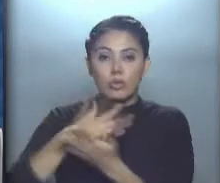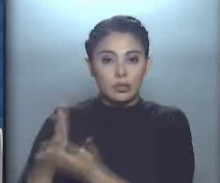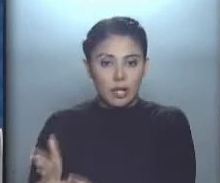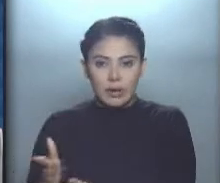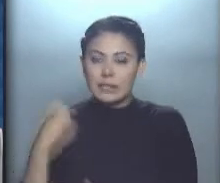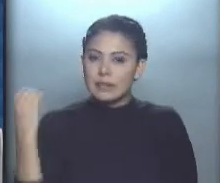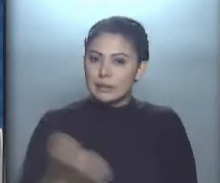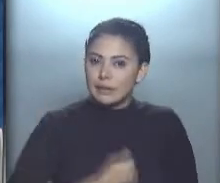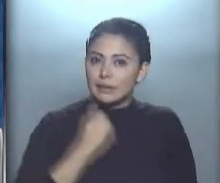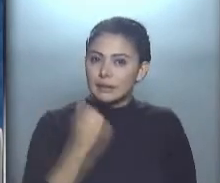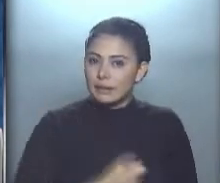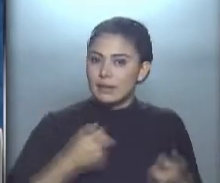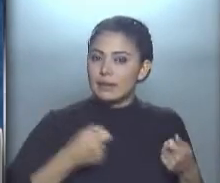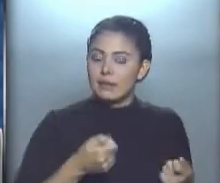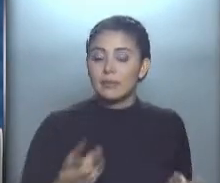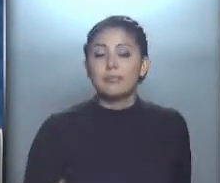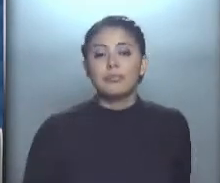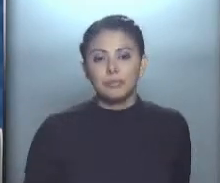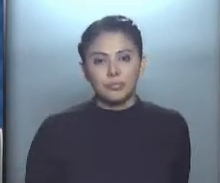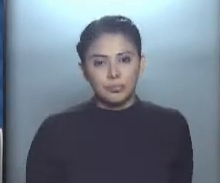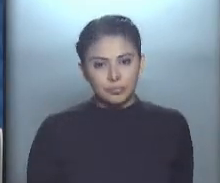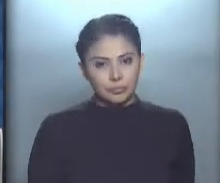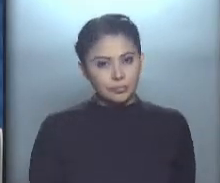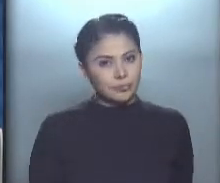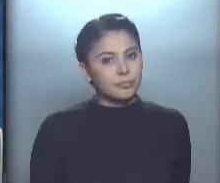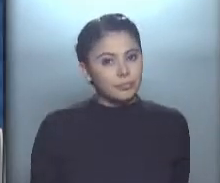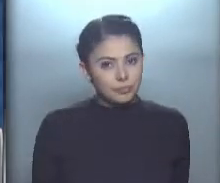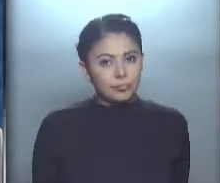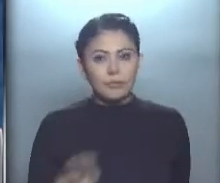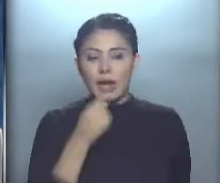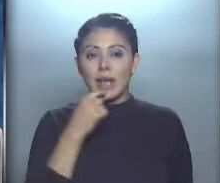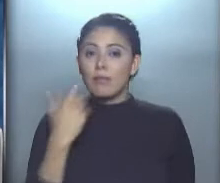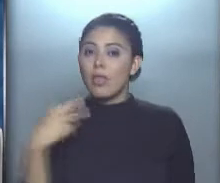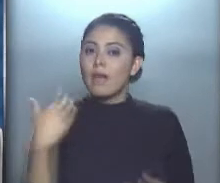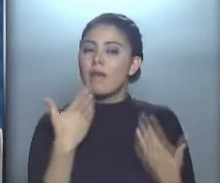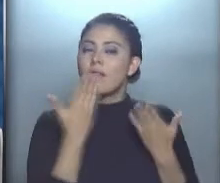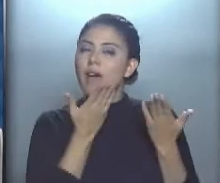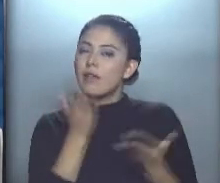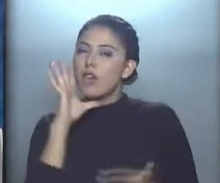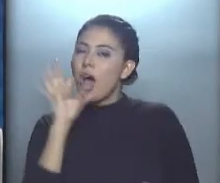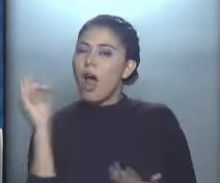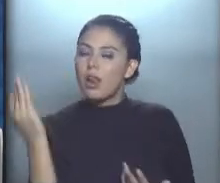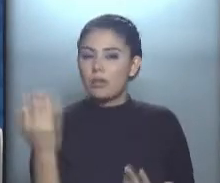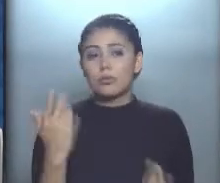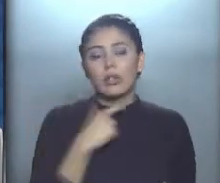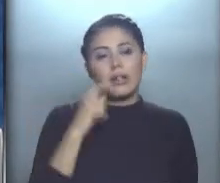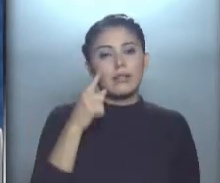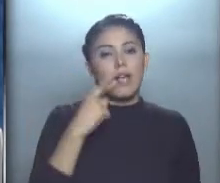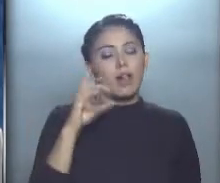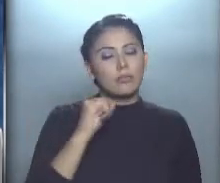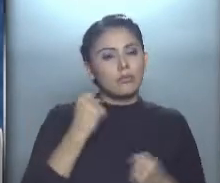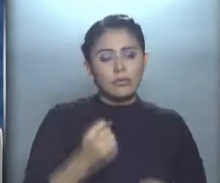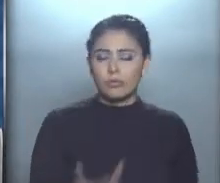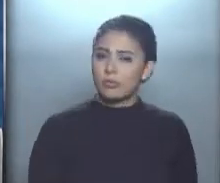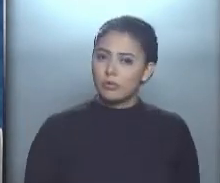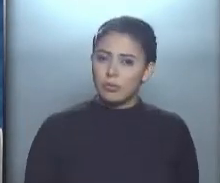que tratan de generar, obviamente, agua para su molino. Por eso yo quiero decir esto con mucho énfasis, porque